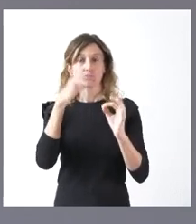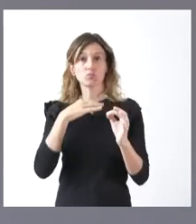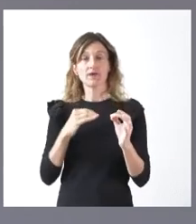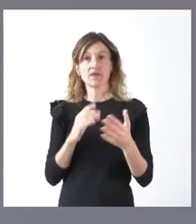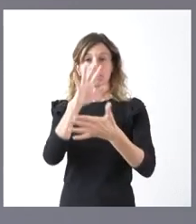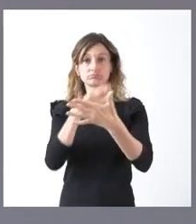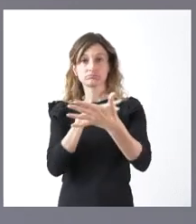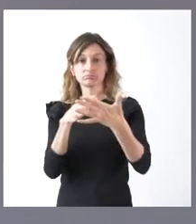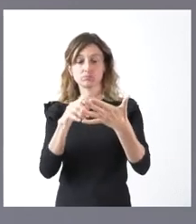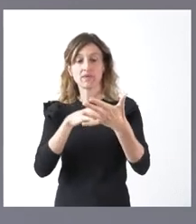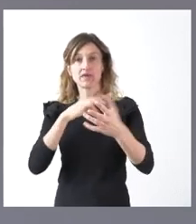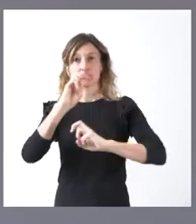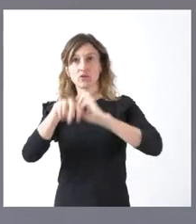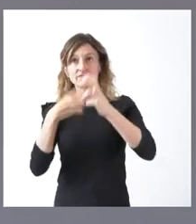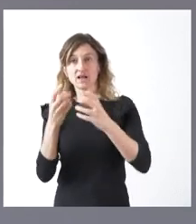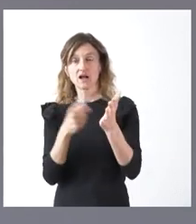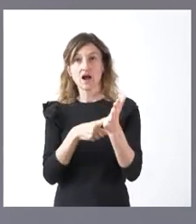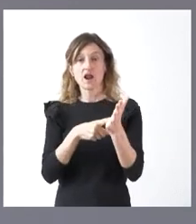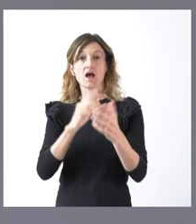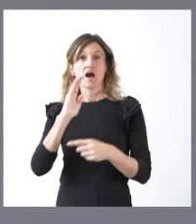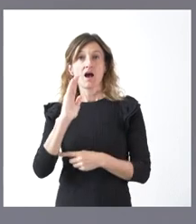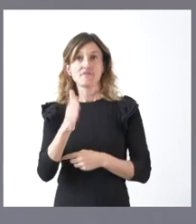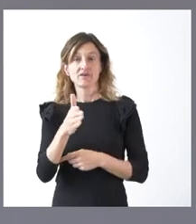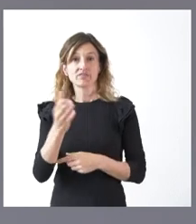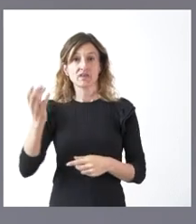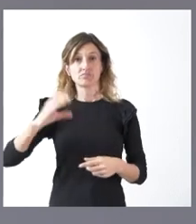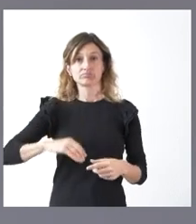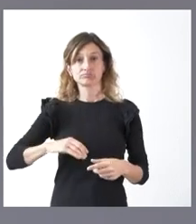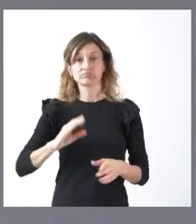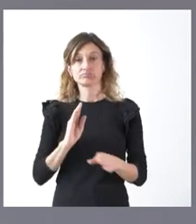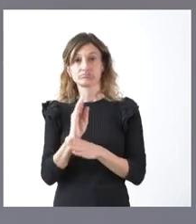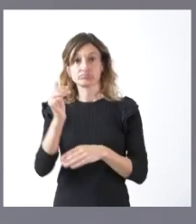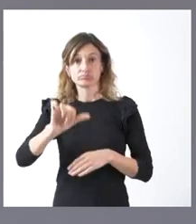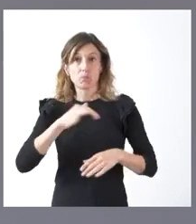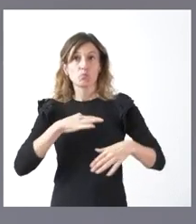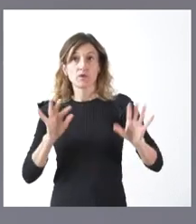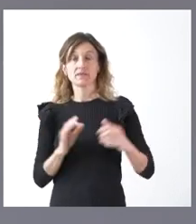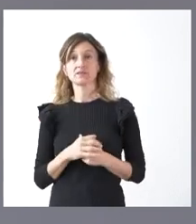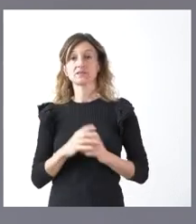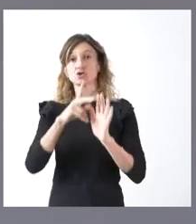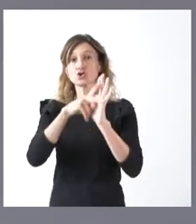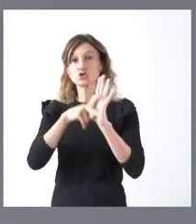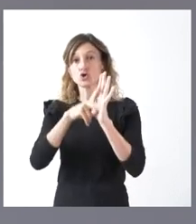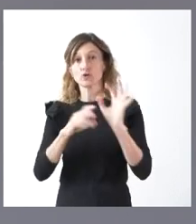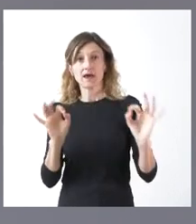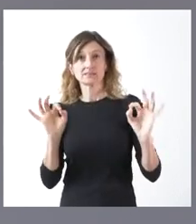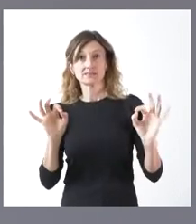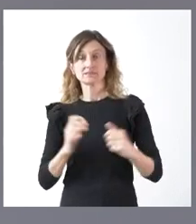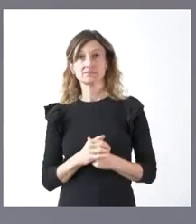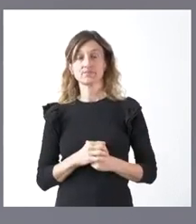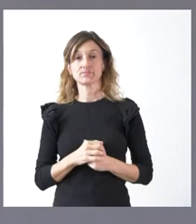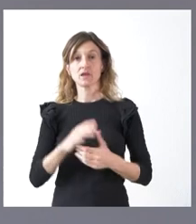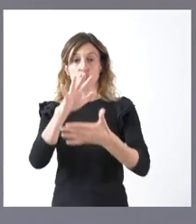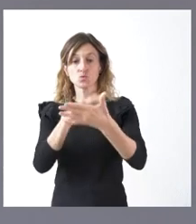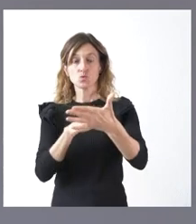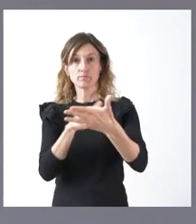umbral de referencia se modifique y afecte a la recepción de algún tipo de ayudas pues es la normativa Esta es umbral se